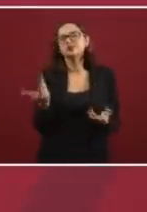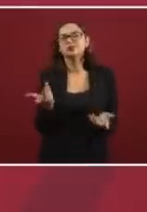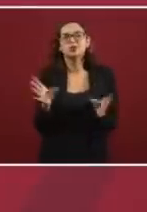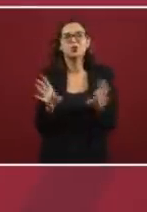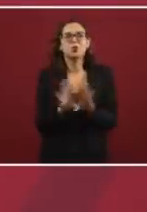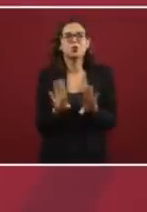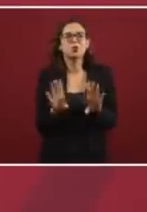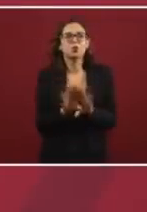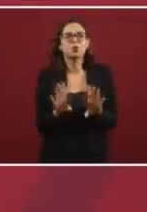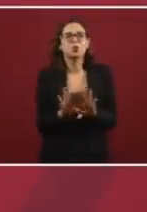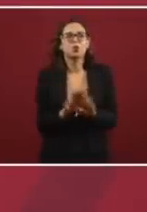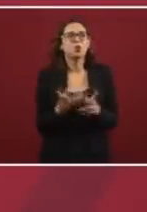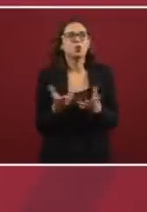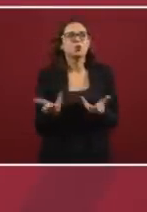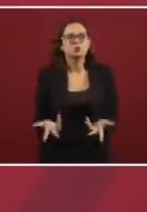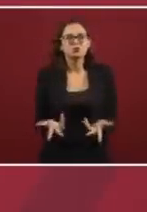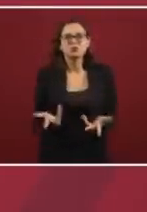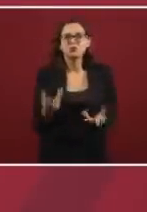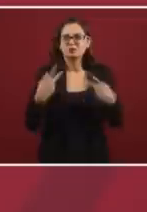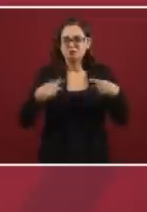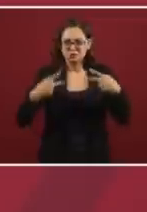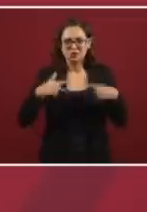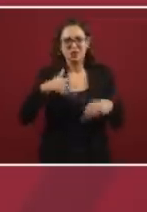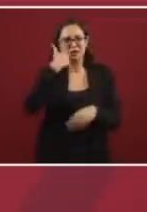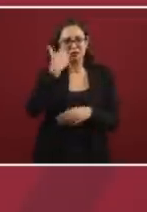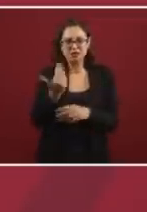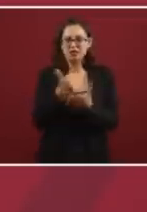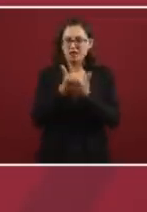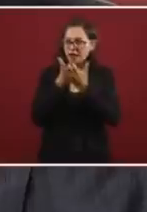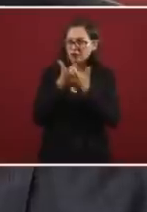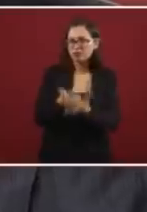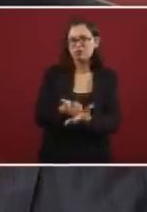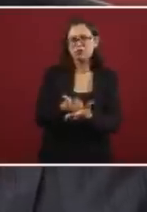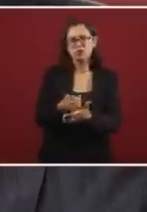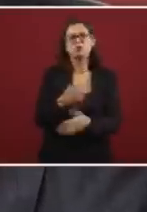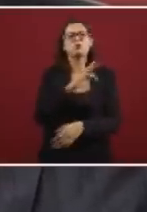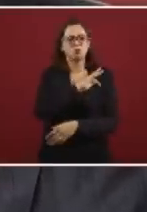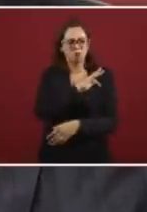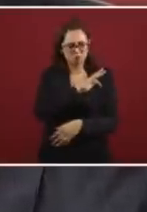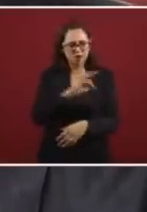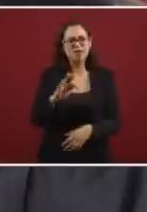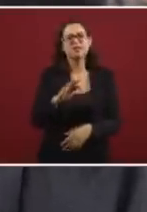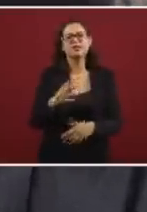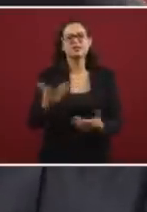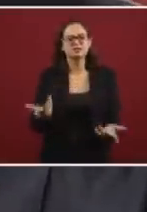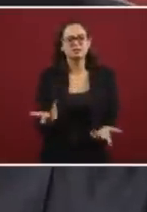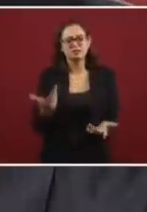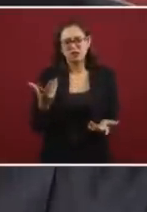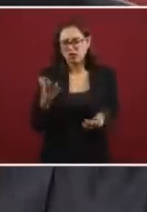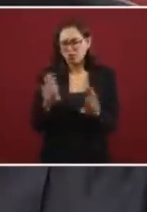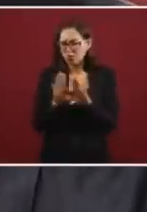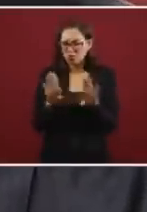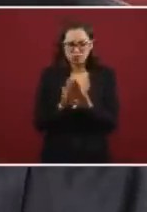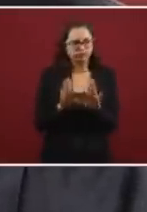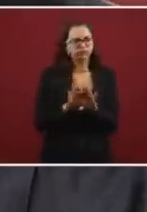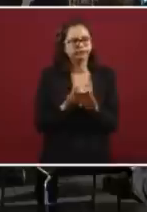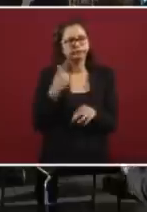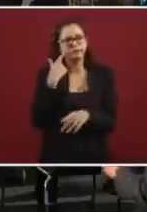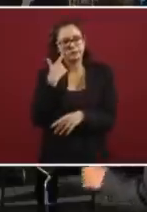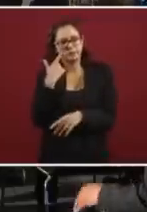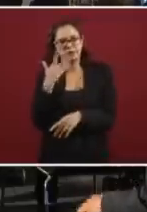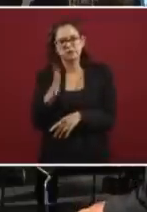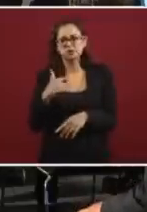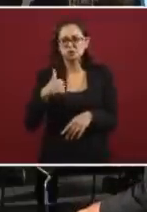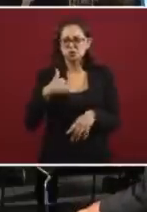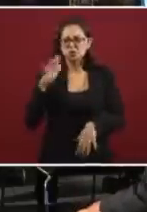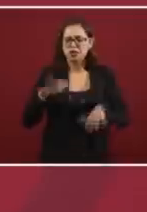todo el que quiera ayudar en esta campaña lo puede hacer no salgo a veces me